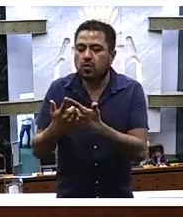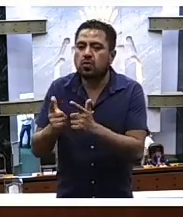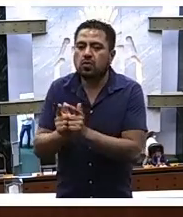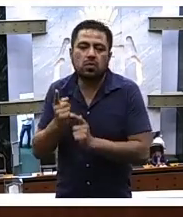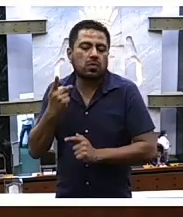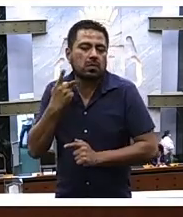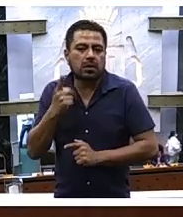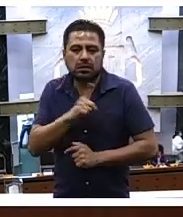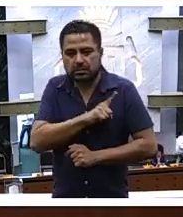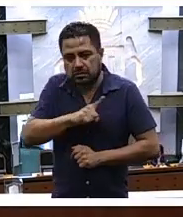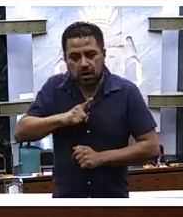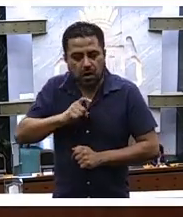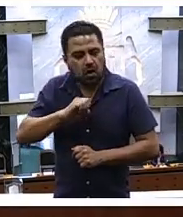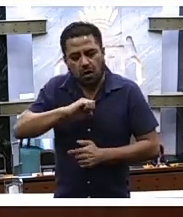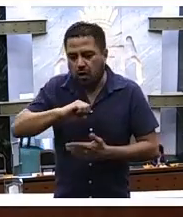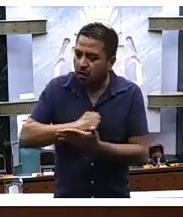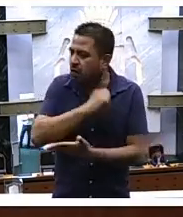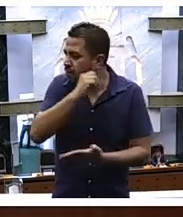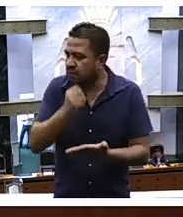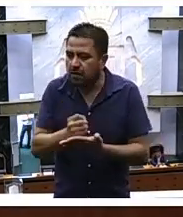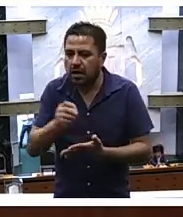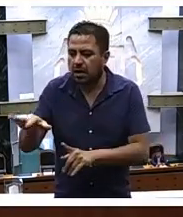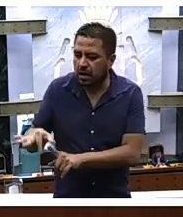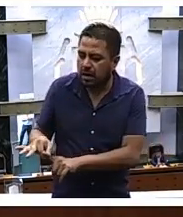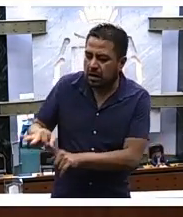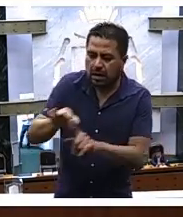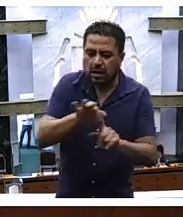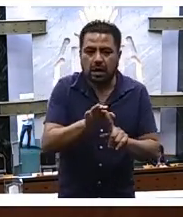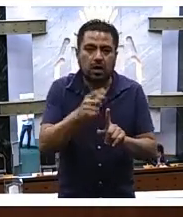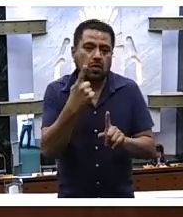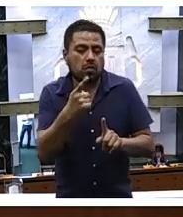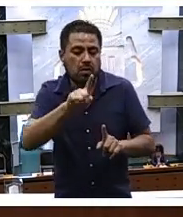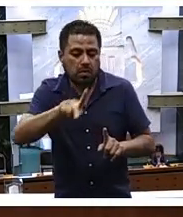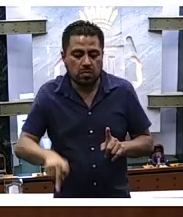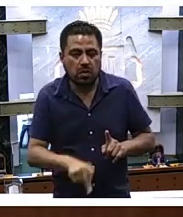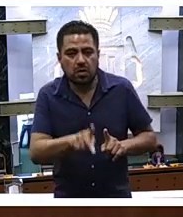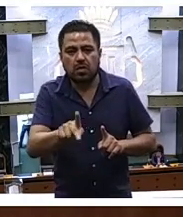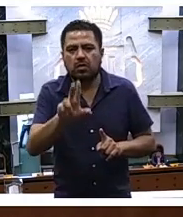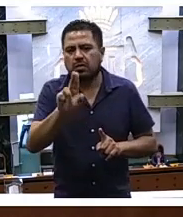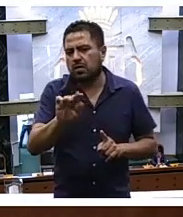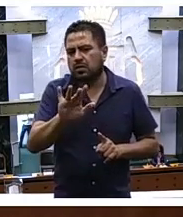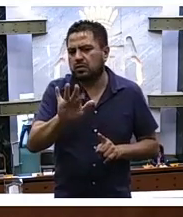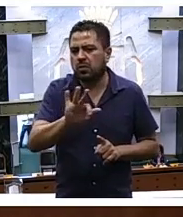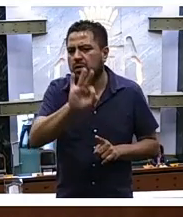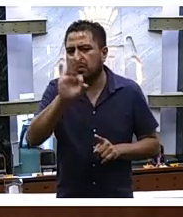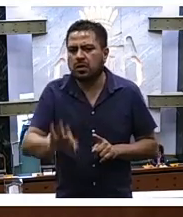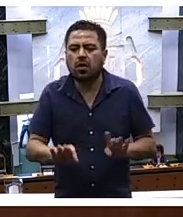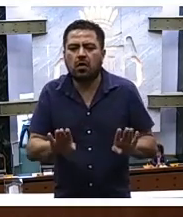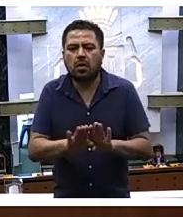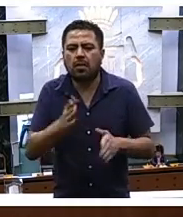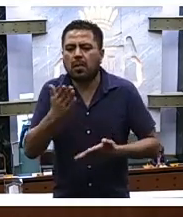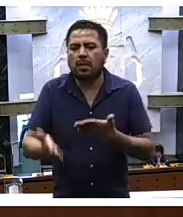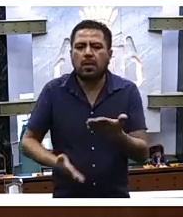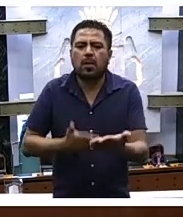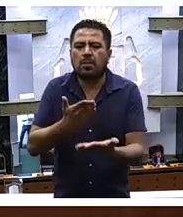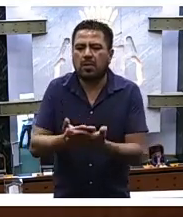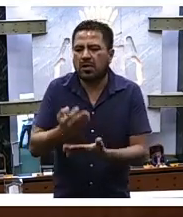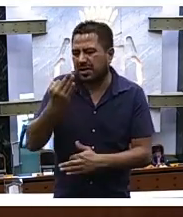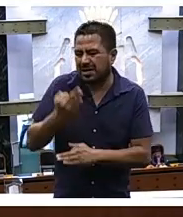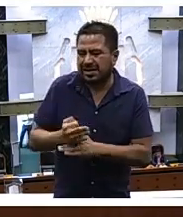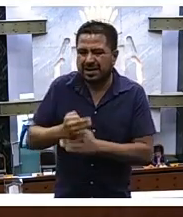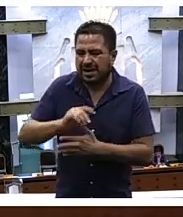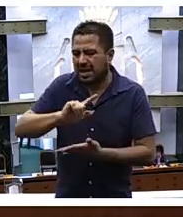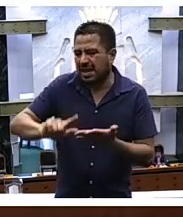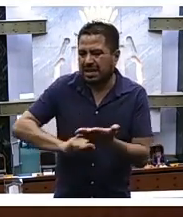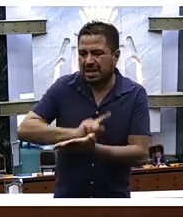deben obligatoriamente inscribir a representantes de esos pueblos y no en el 50% como lo propone esta reforma a